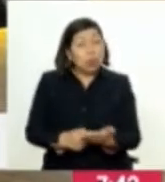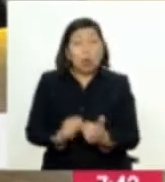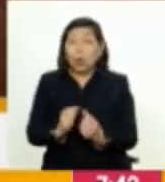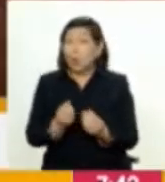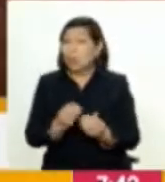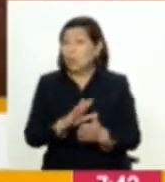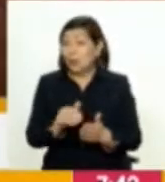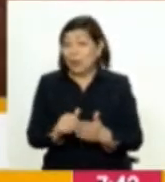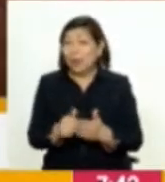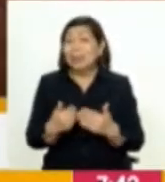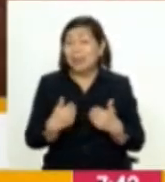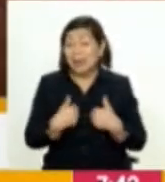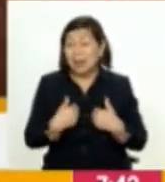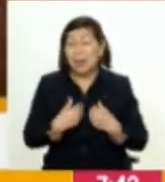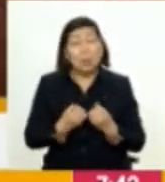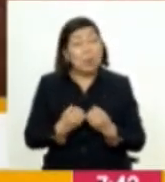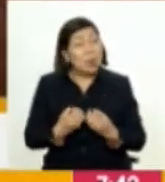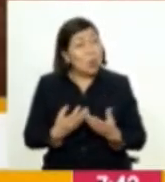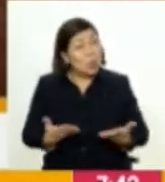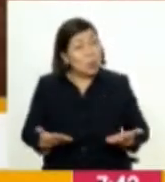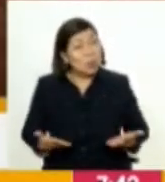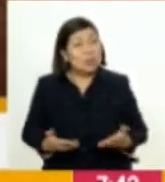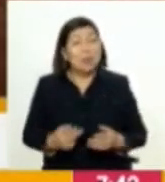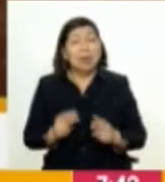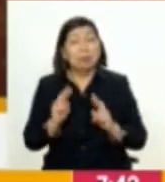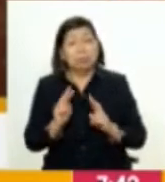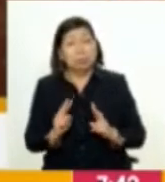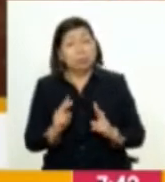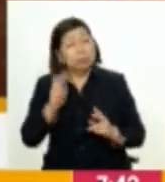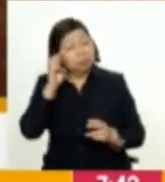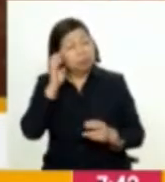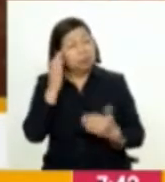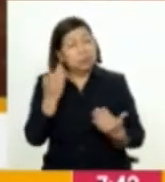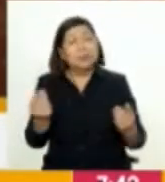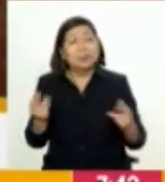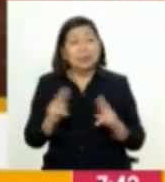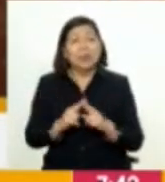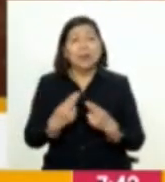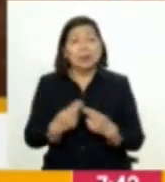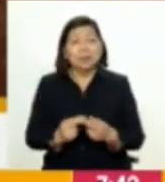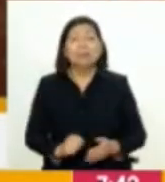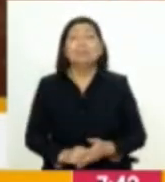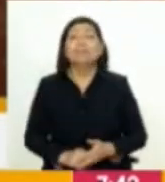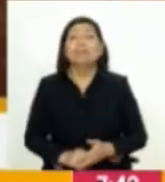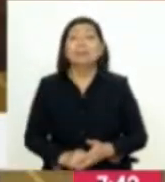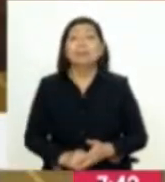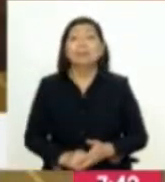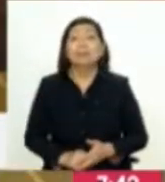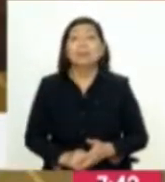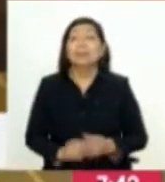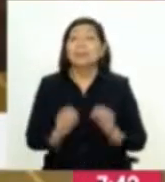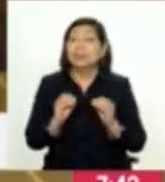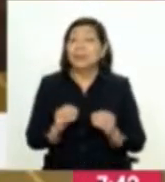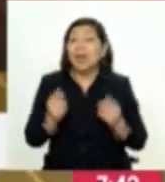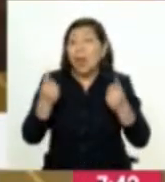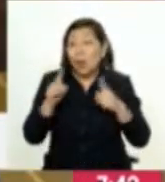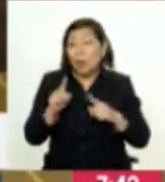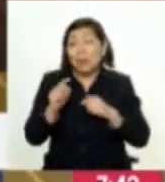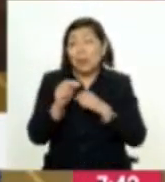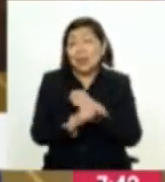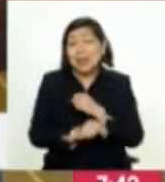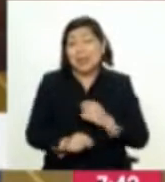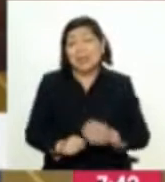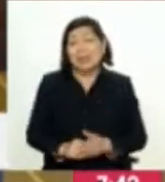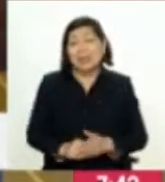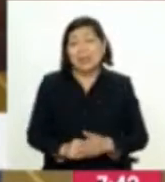todos, creo que tenemos mucha y buena expectativa sobre esta cita, ¿no? Que la vuelva postura de la mesa es la postura del Acuerdo Nacional.